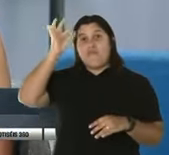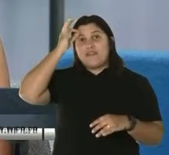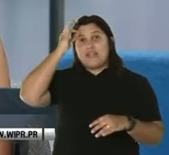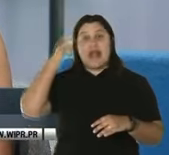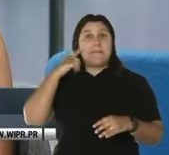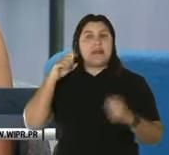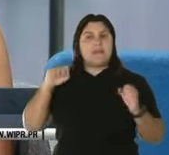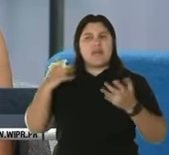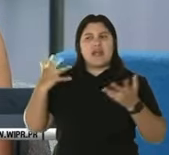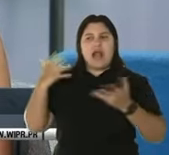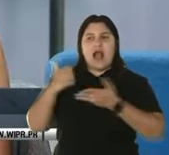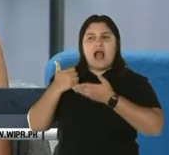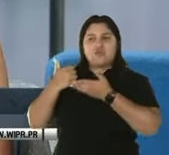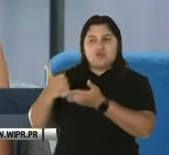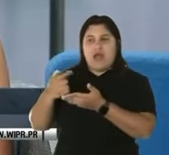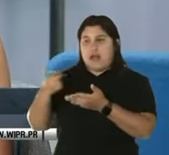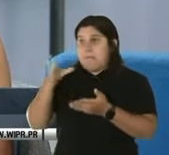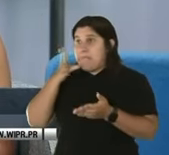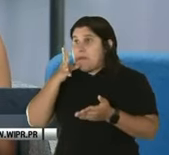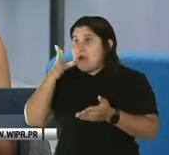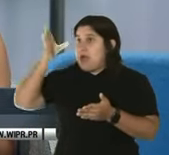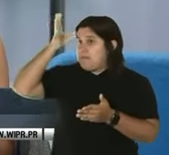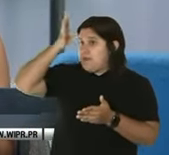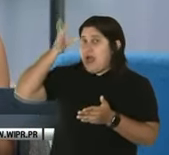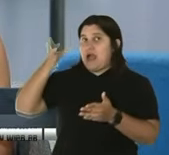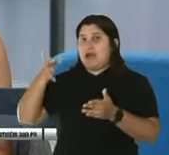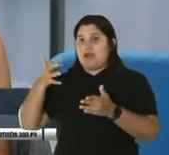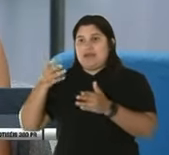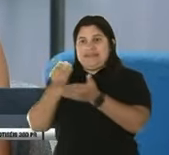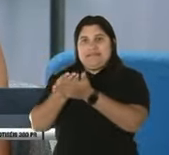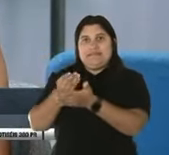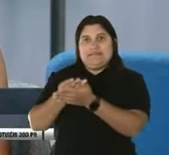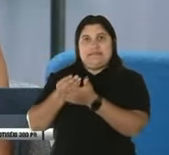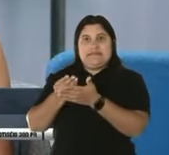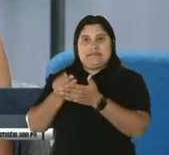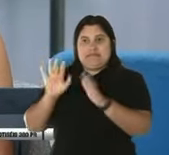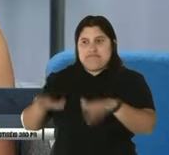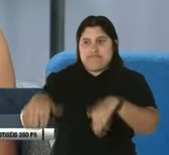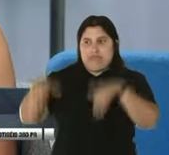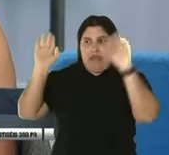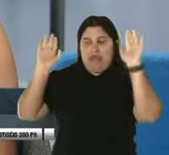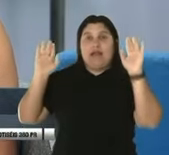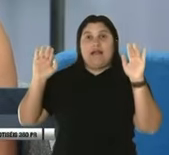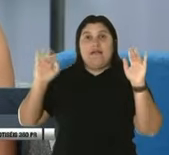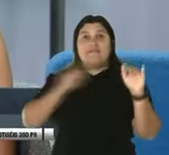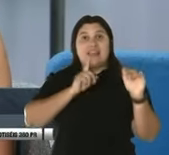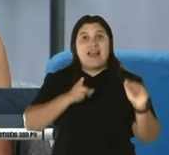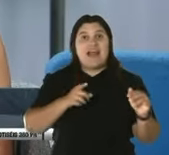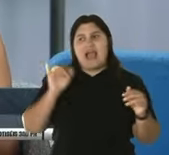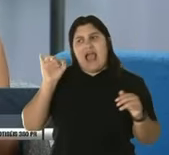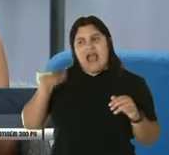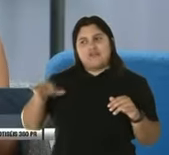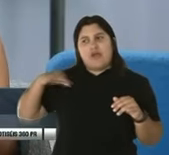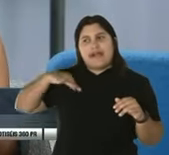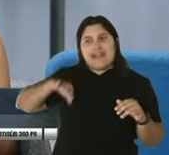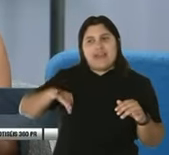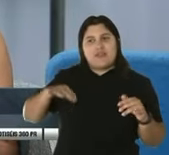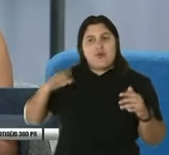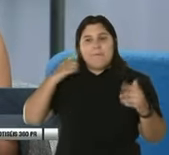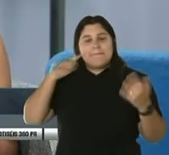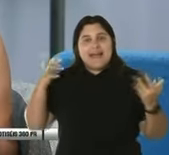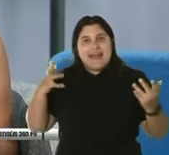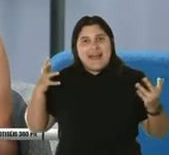poder ayudar a las a los padres y los madres con esos gastos de crianza de los menores y es un crédito que puede ayudar